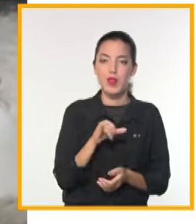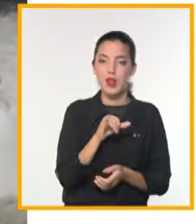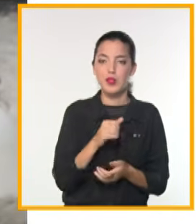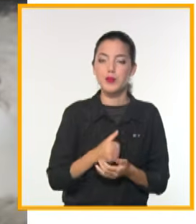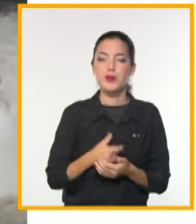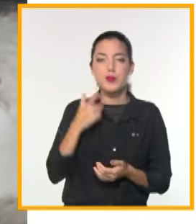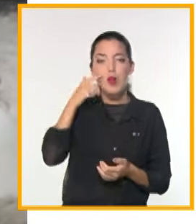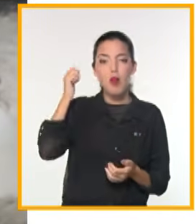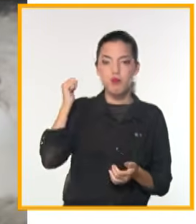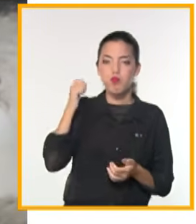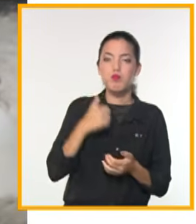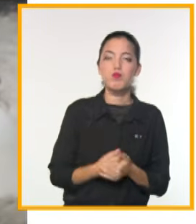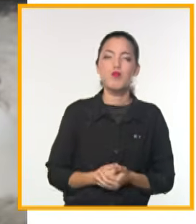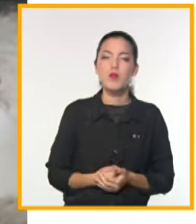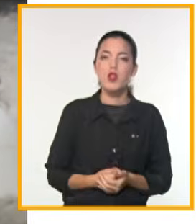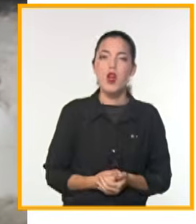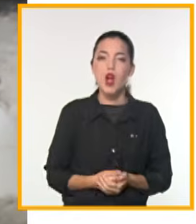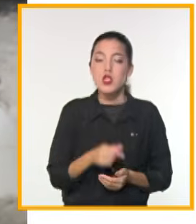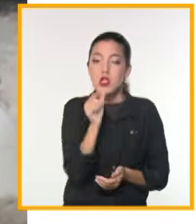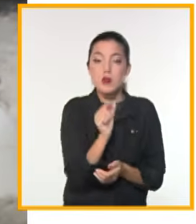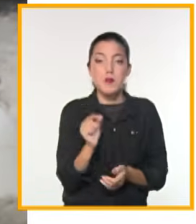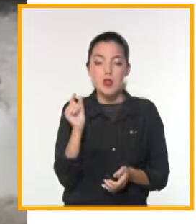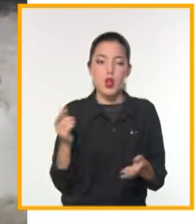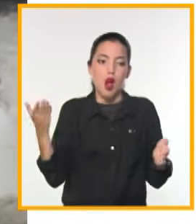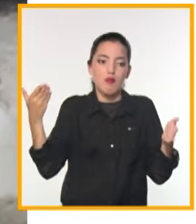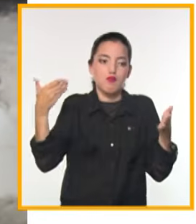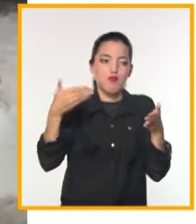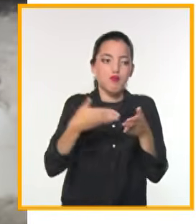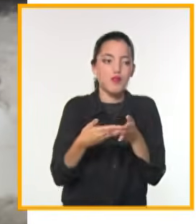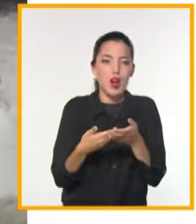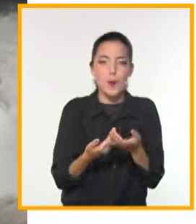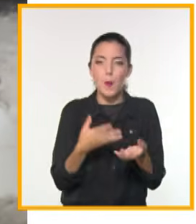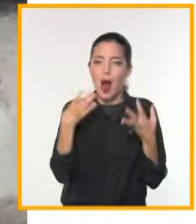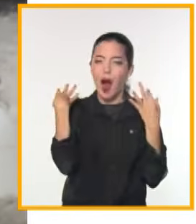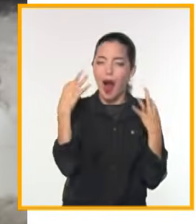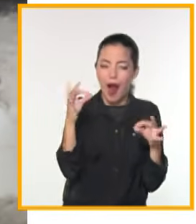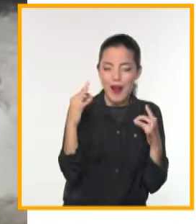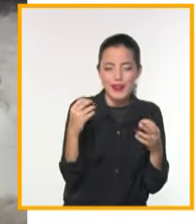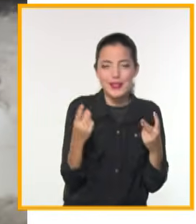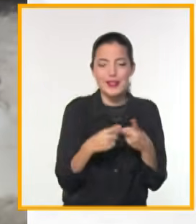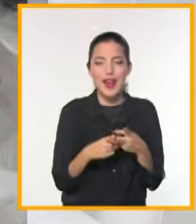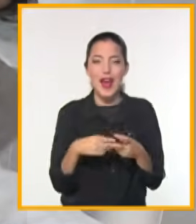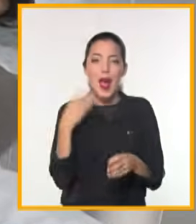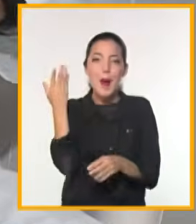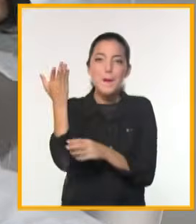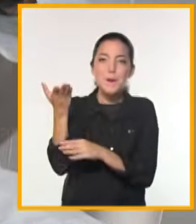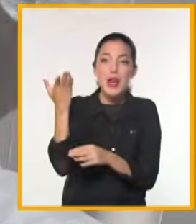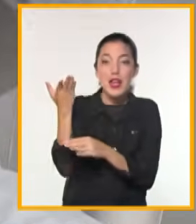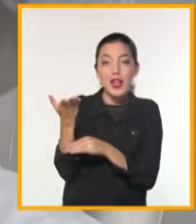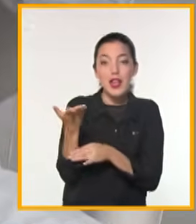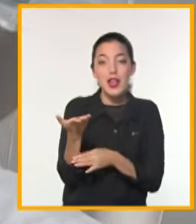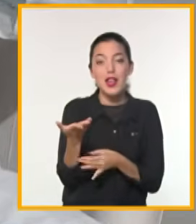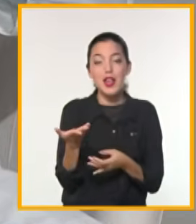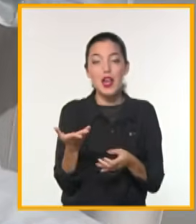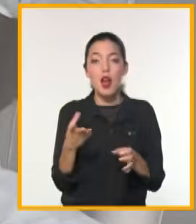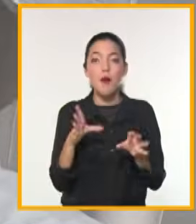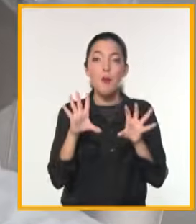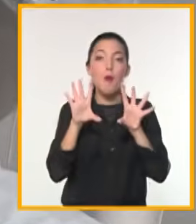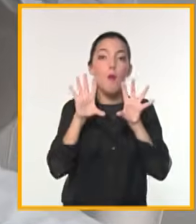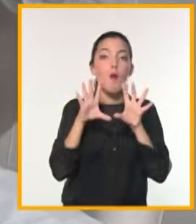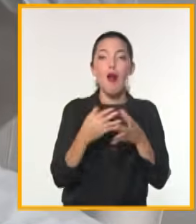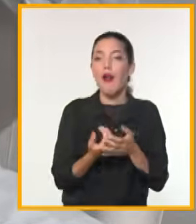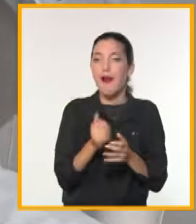Muchas personas iban allí a llevarle cartas, a pedirle porque estaban presos, a pedirle salida del